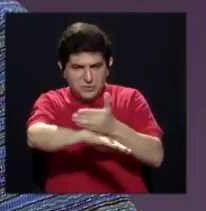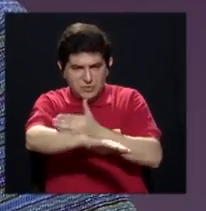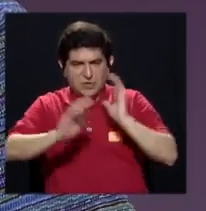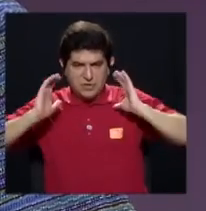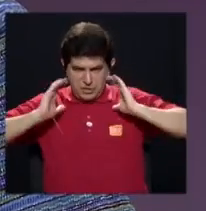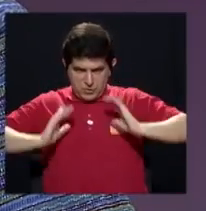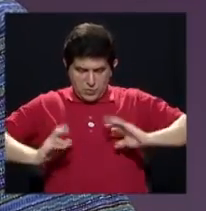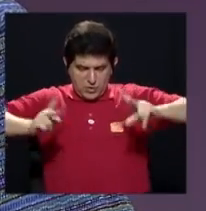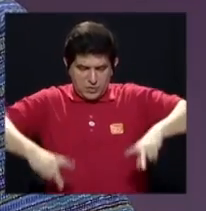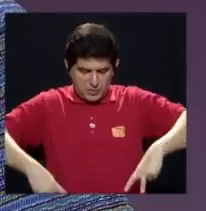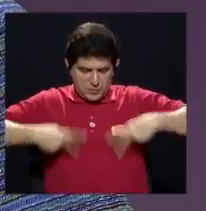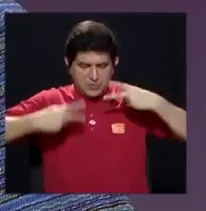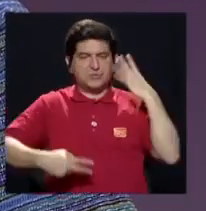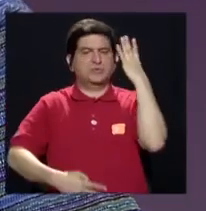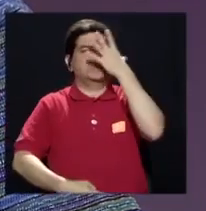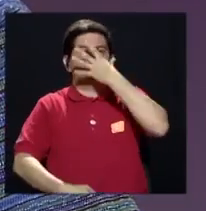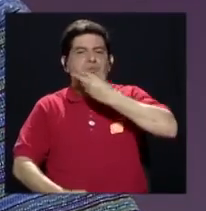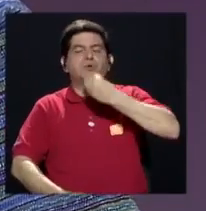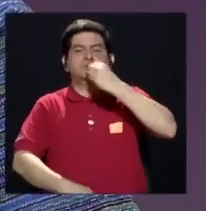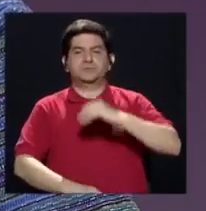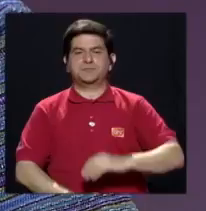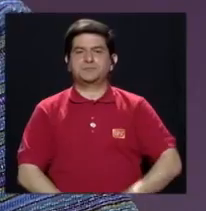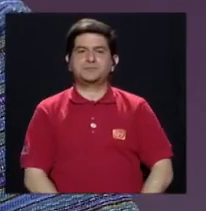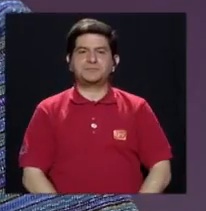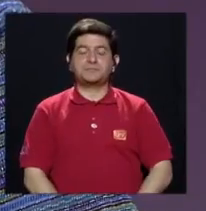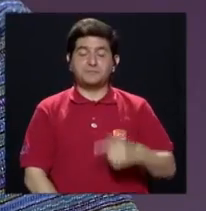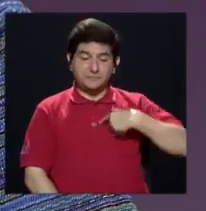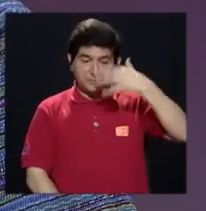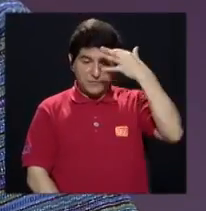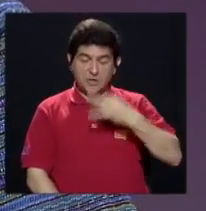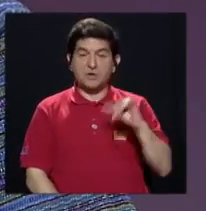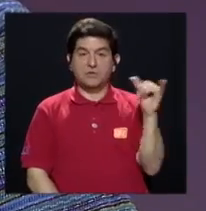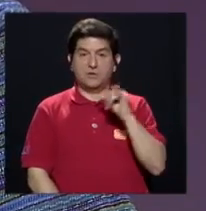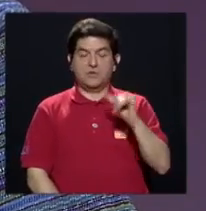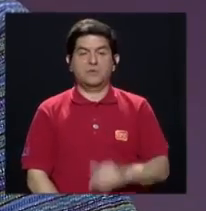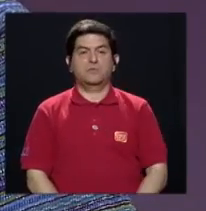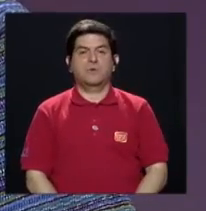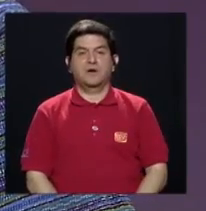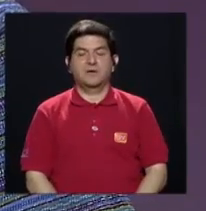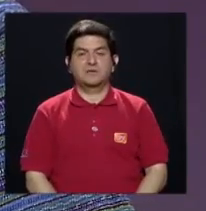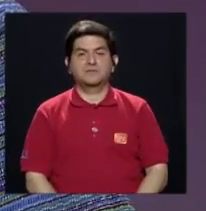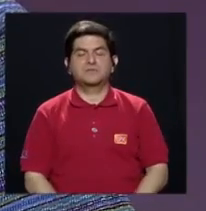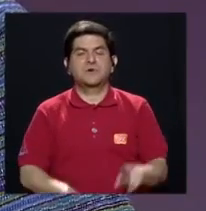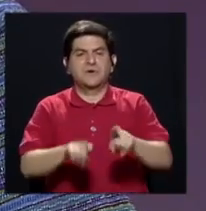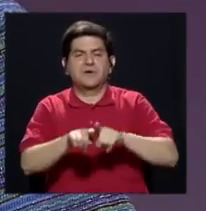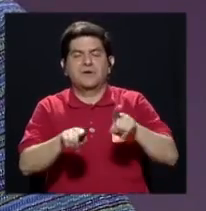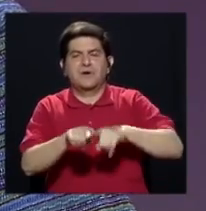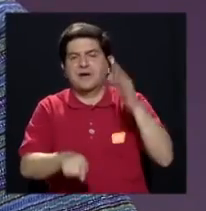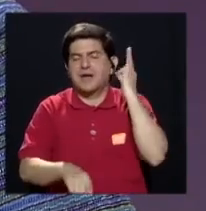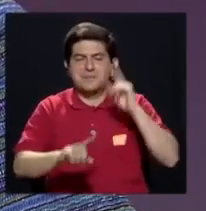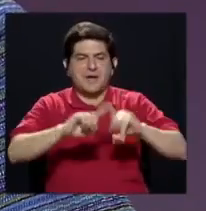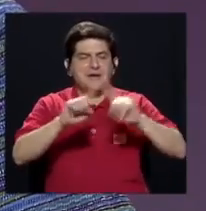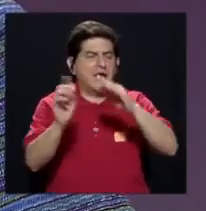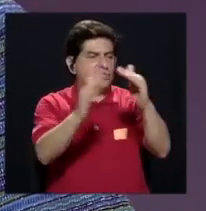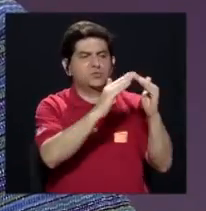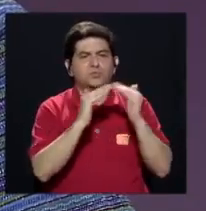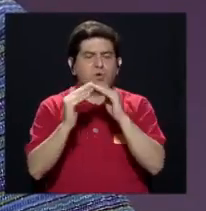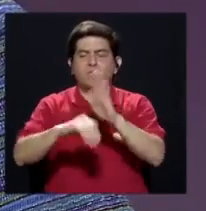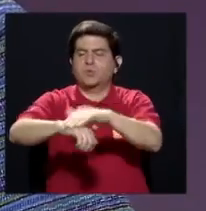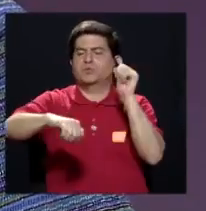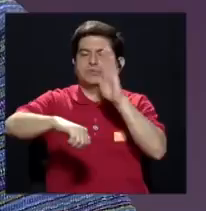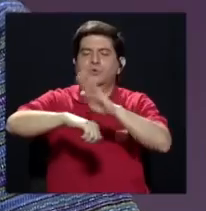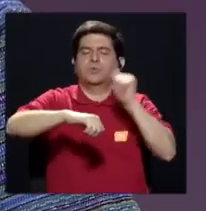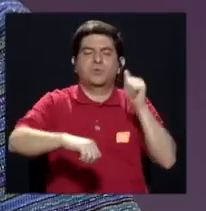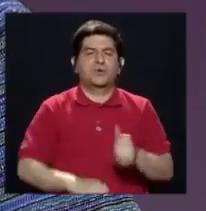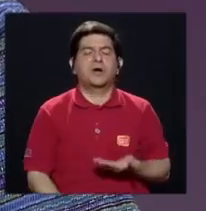cuerpos para la vida es algo hermoso Y creo también que son hermanas de varios pueblos que se sienten convocadas con esta